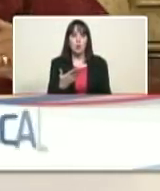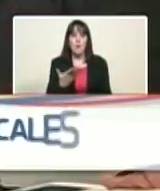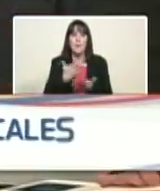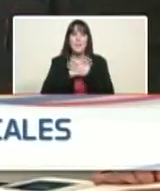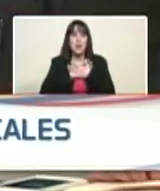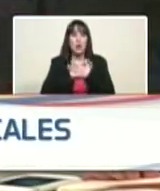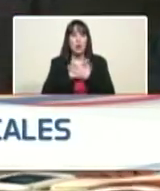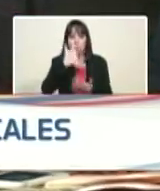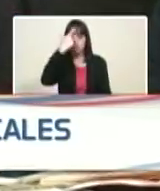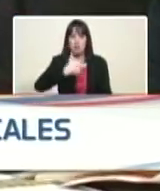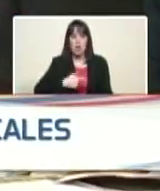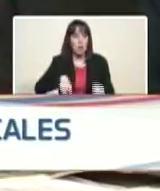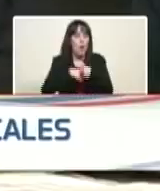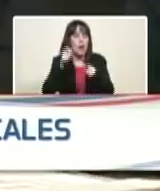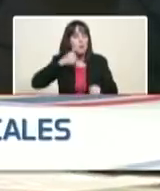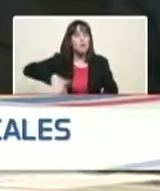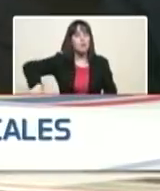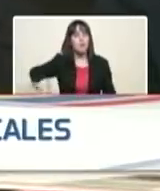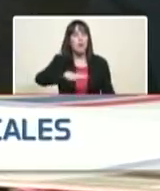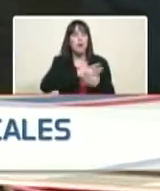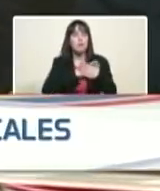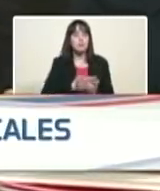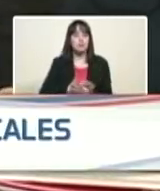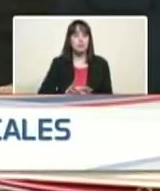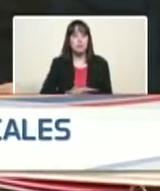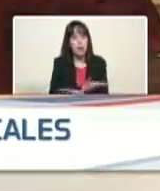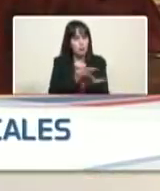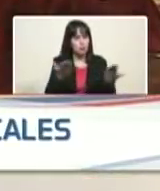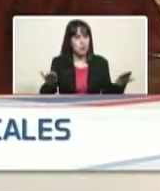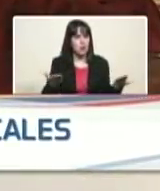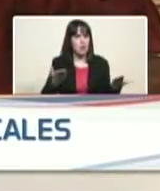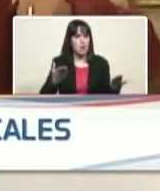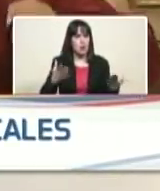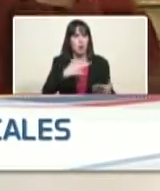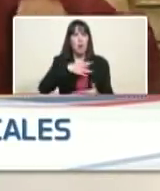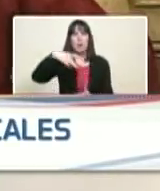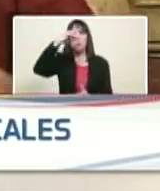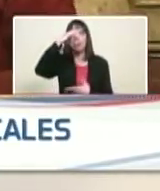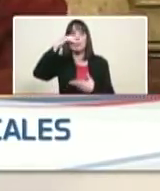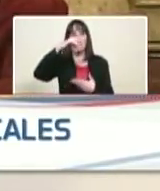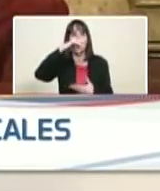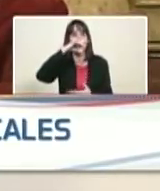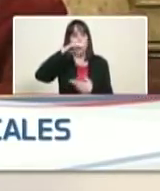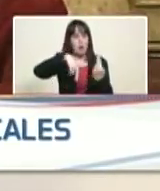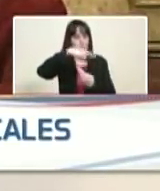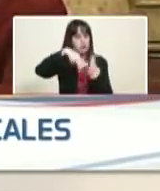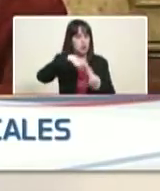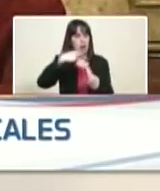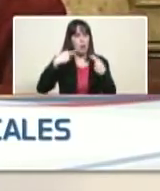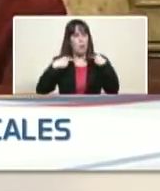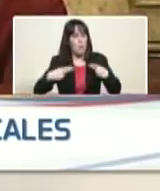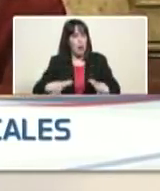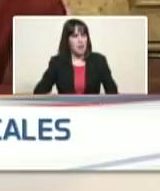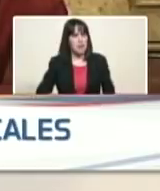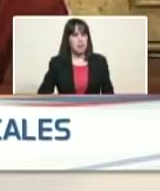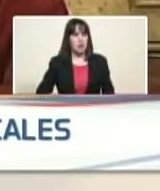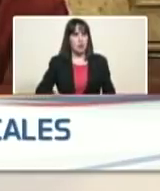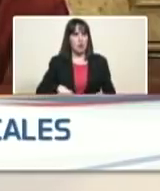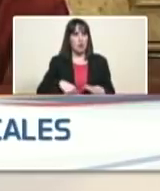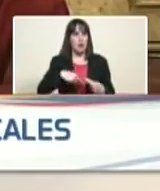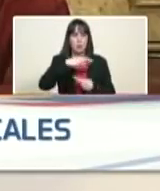mío, es de un pueblo. Lo he hecho con espíritu revolucionario, humanista, socialista, con mi corazón chavista lo he